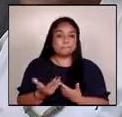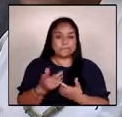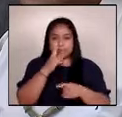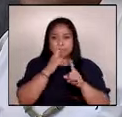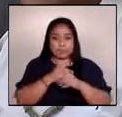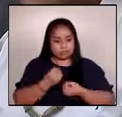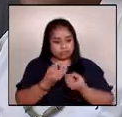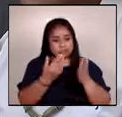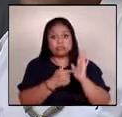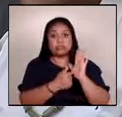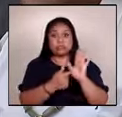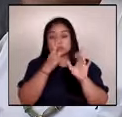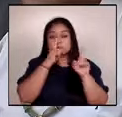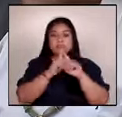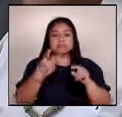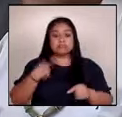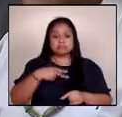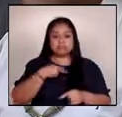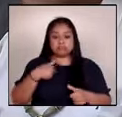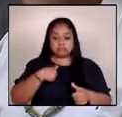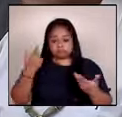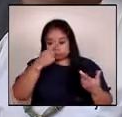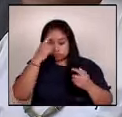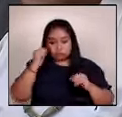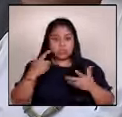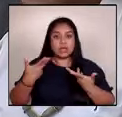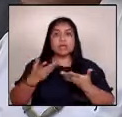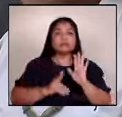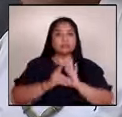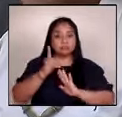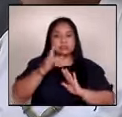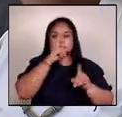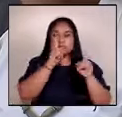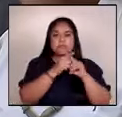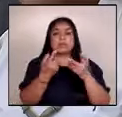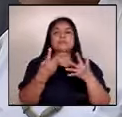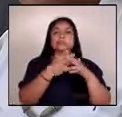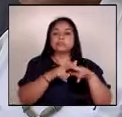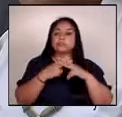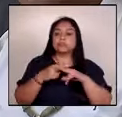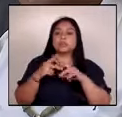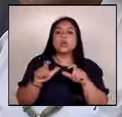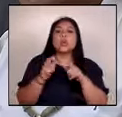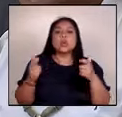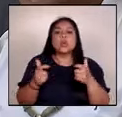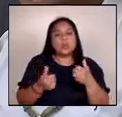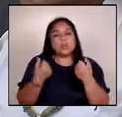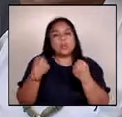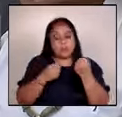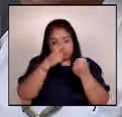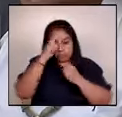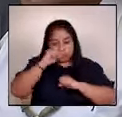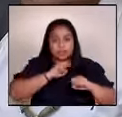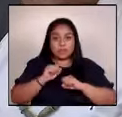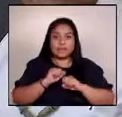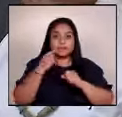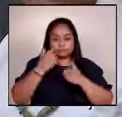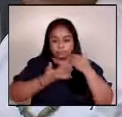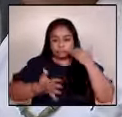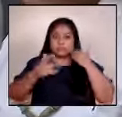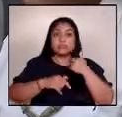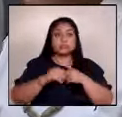exponiendo de parte nuestra cuáles son las líneas de desarrollo y estableciendo los mecanismos mediante los cuales vamos a trabajar. Y sí, sí